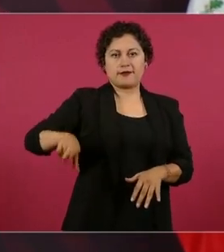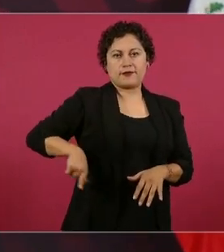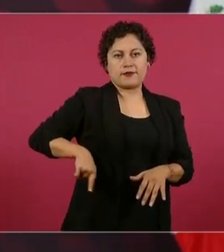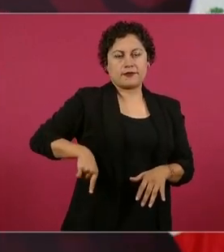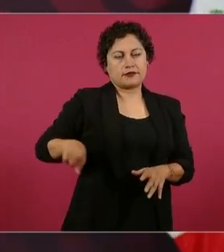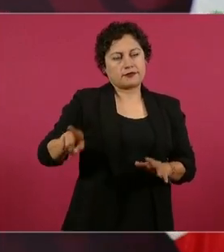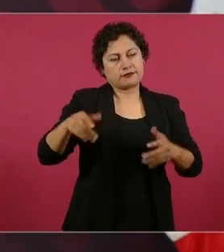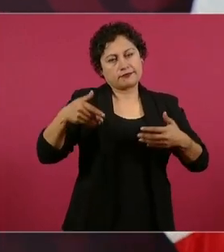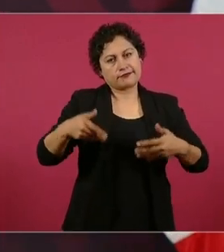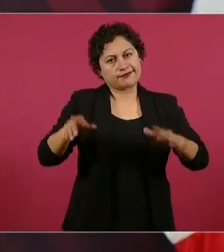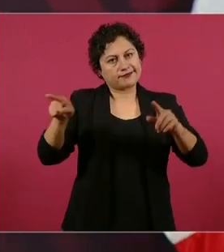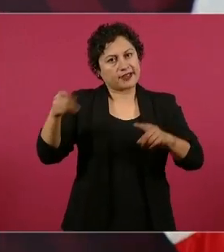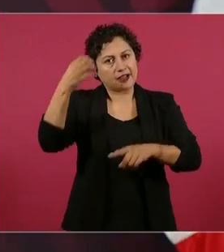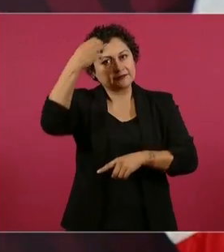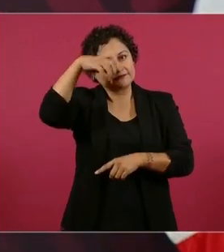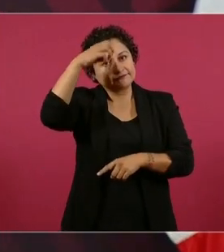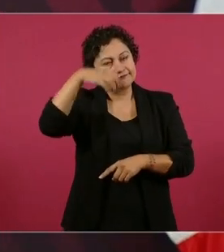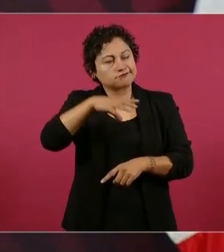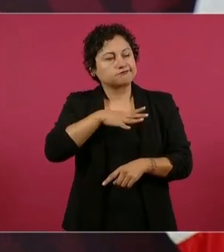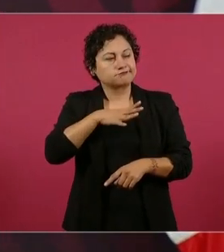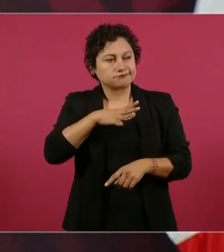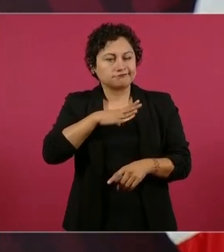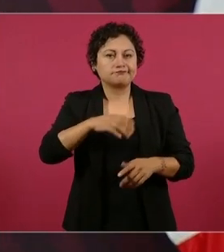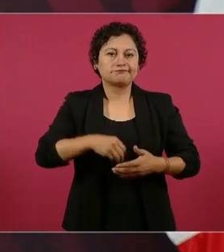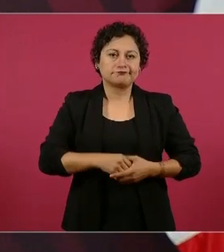tiene mucha experiencia.